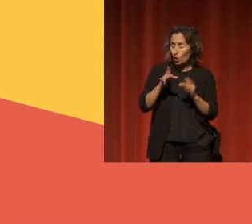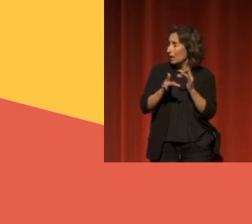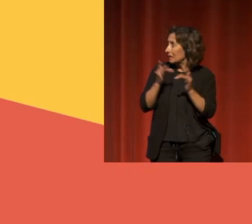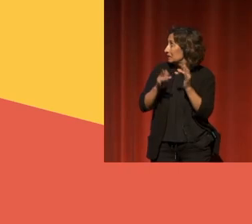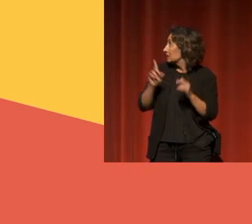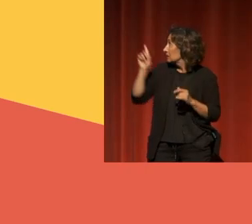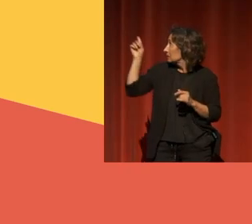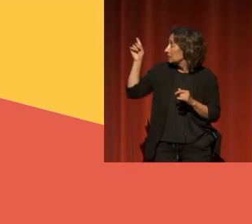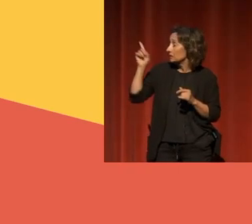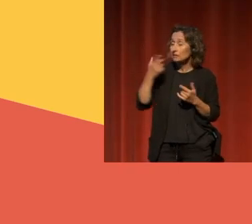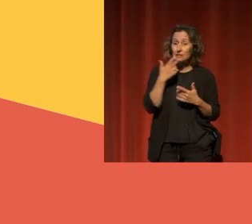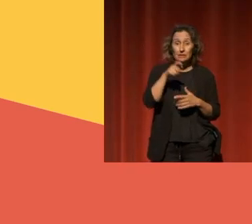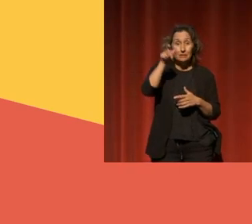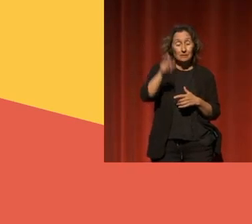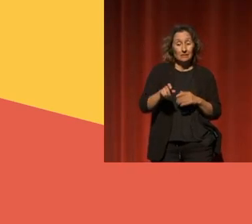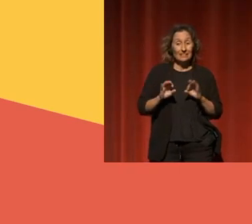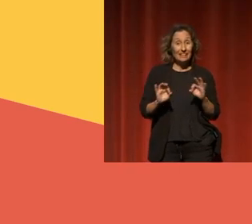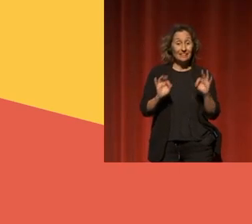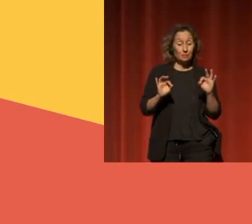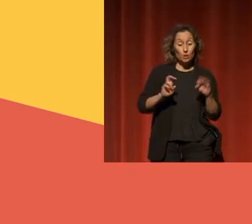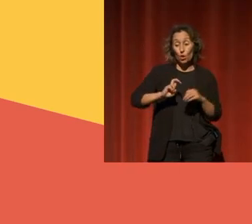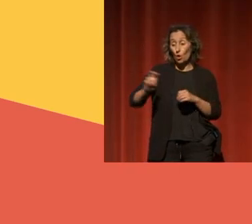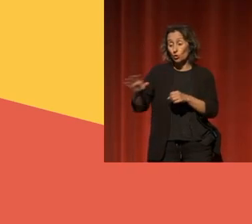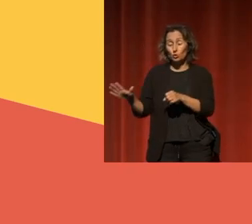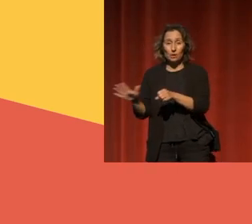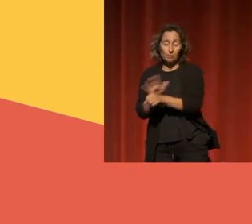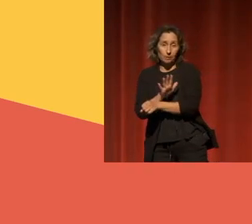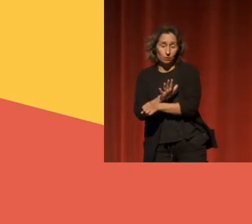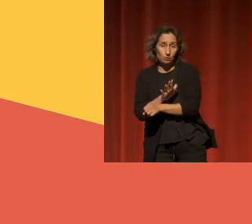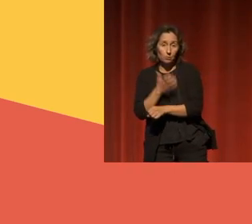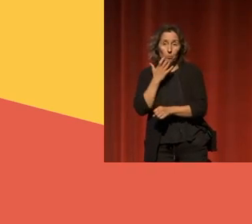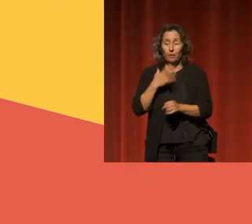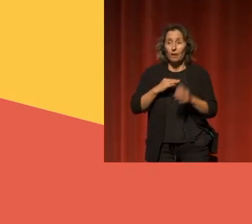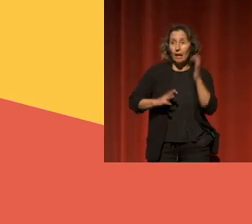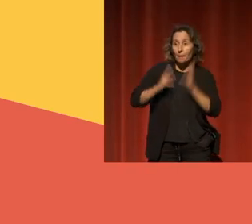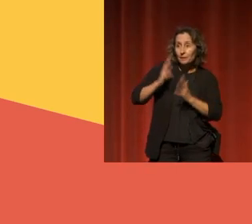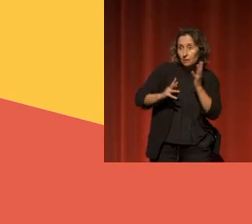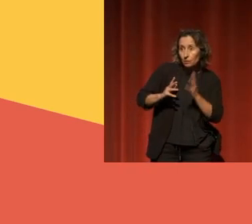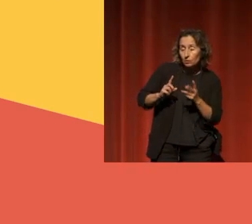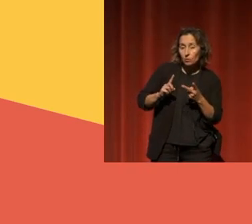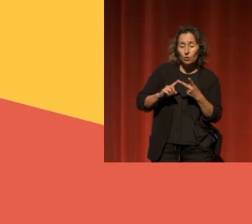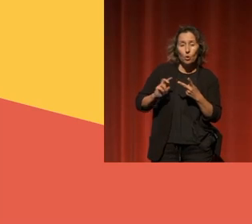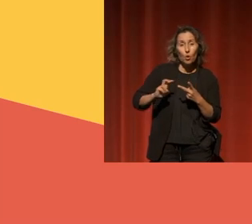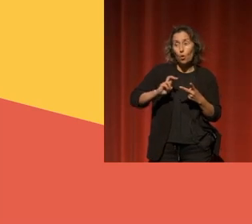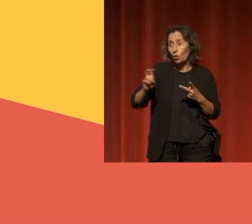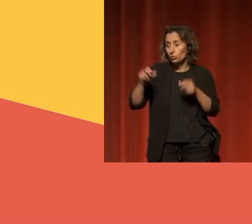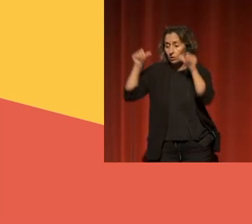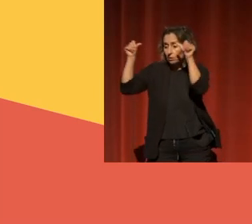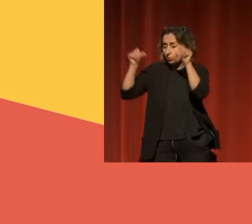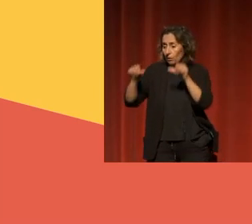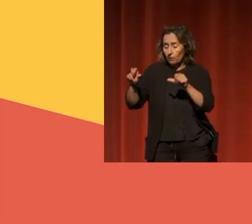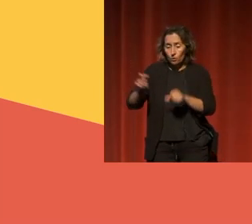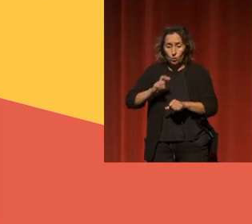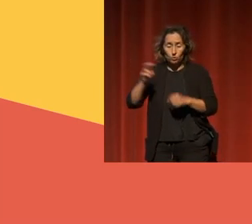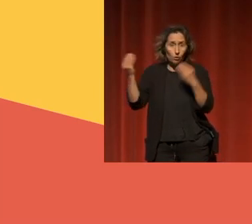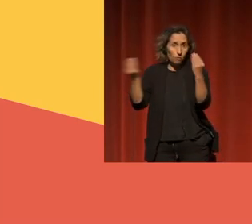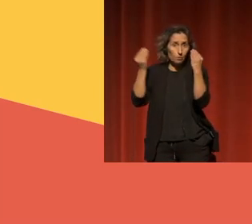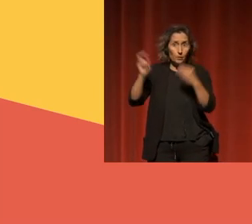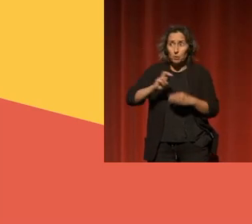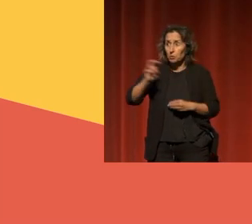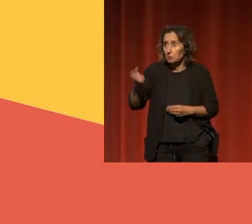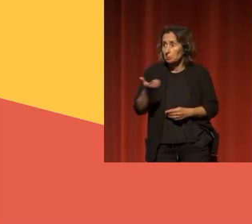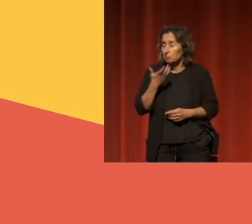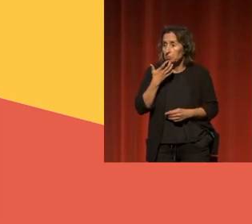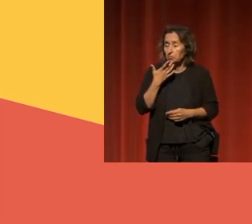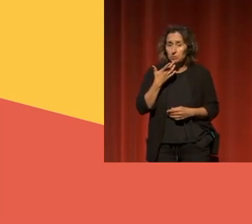gris de personal especializado en otros ámbitos que pueden ser administrativos u otro personal que puede ser eh Bueno pues